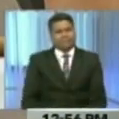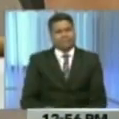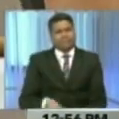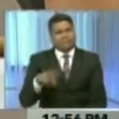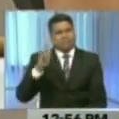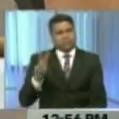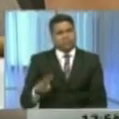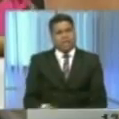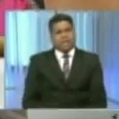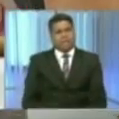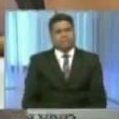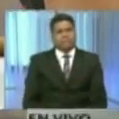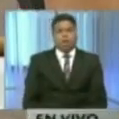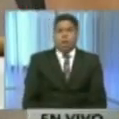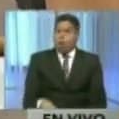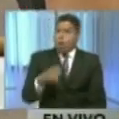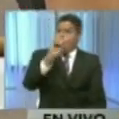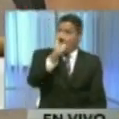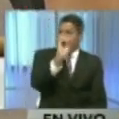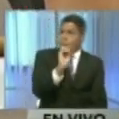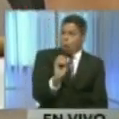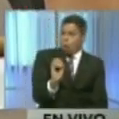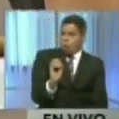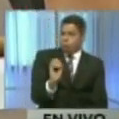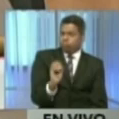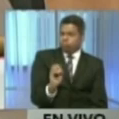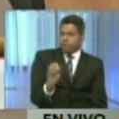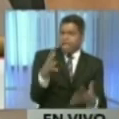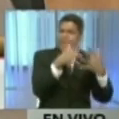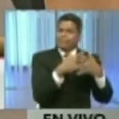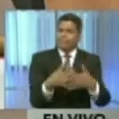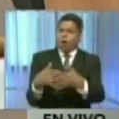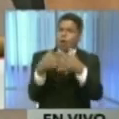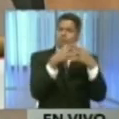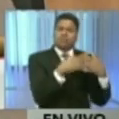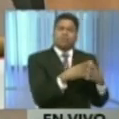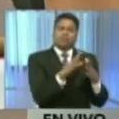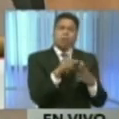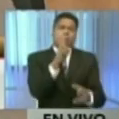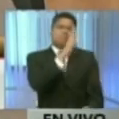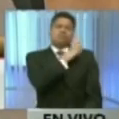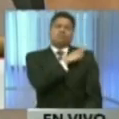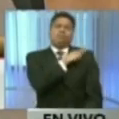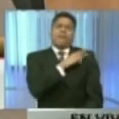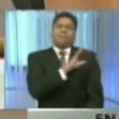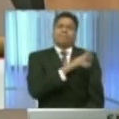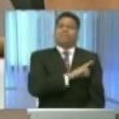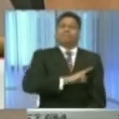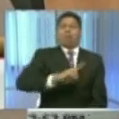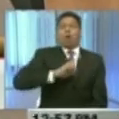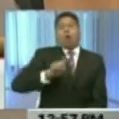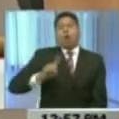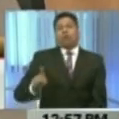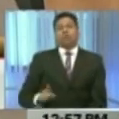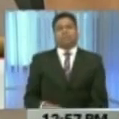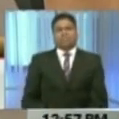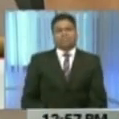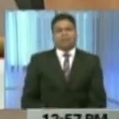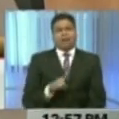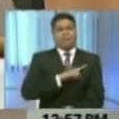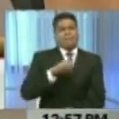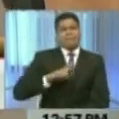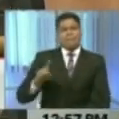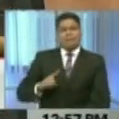por intermedio de su dueño imperial, entonces él decide darle órdenes a los